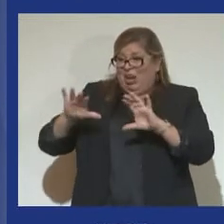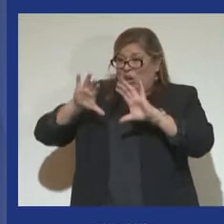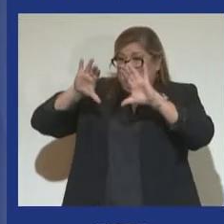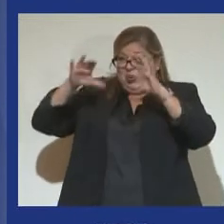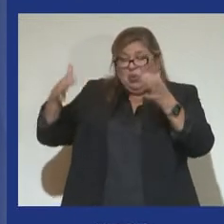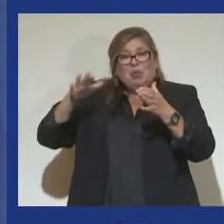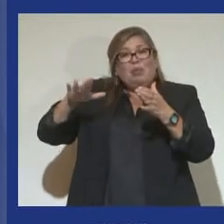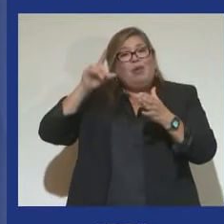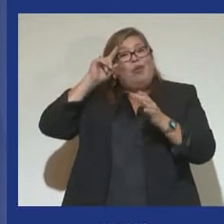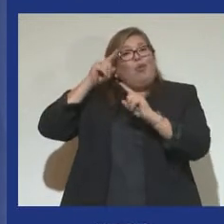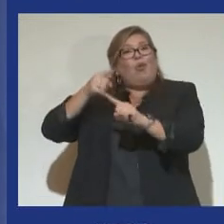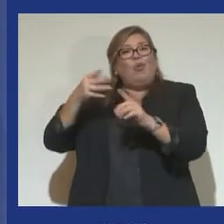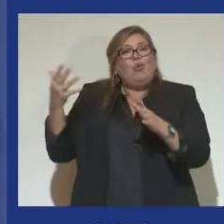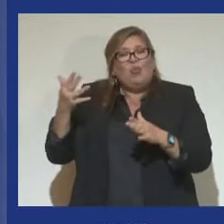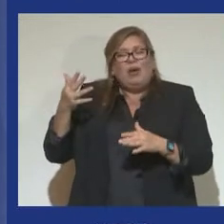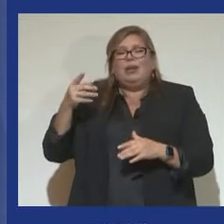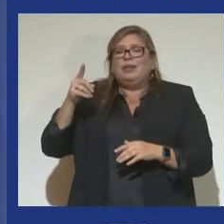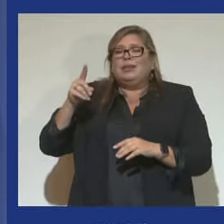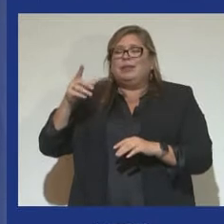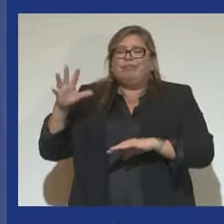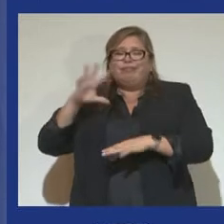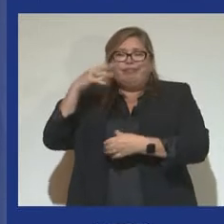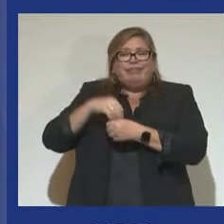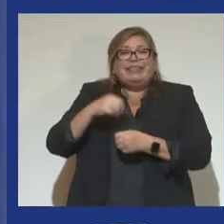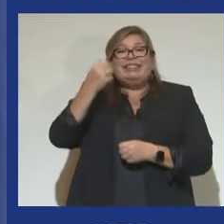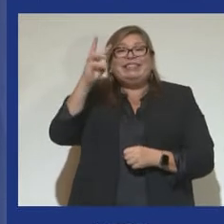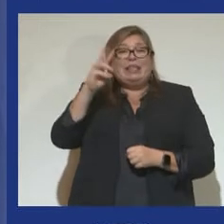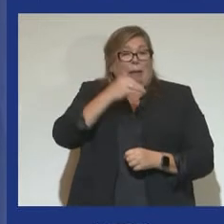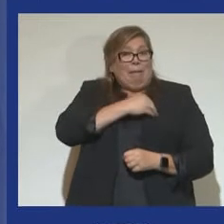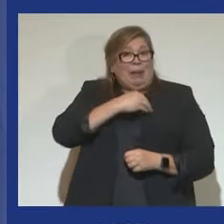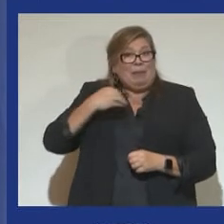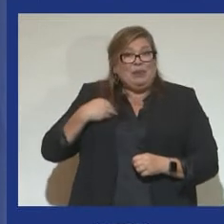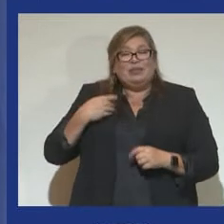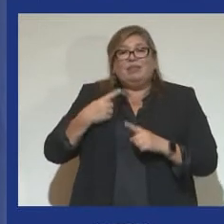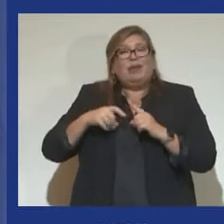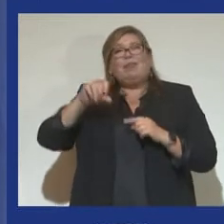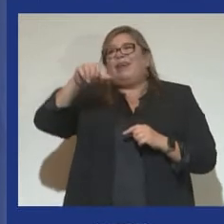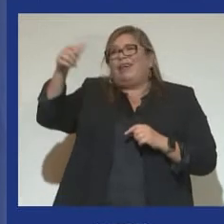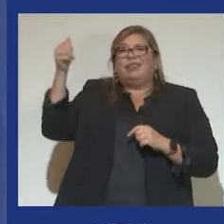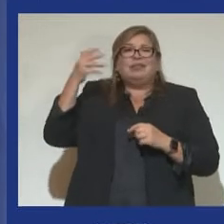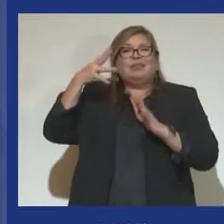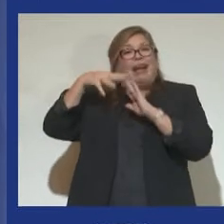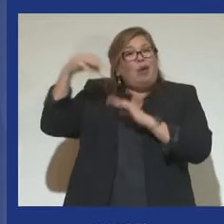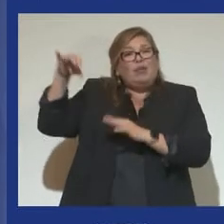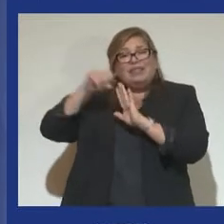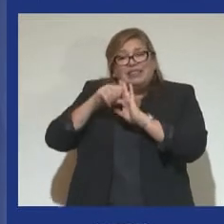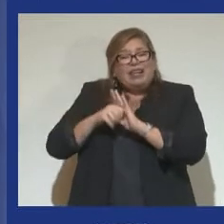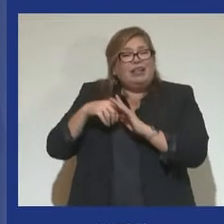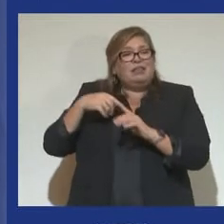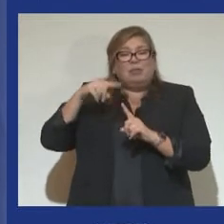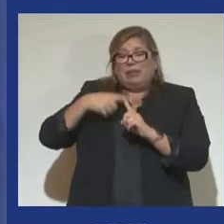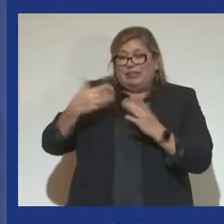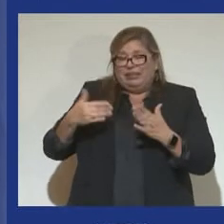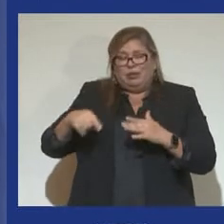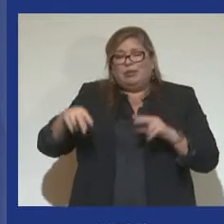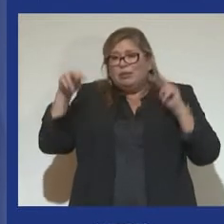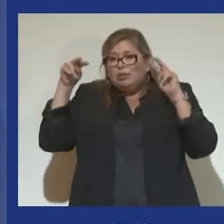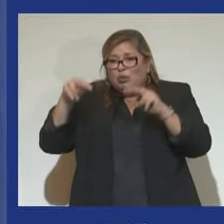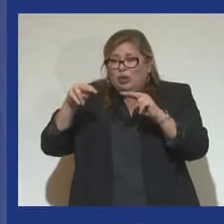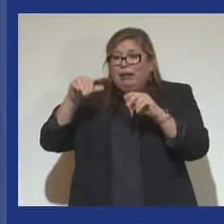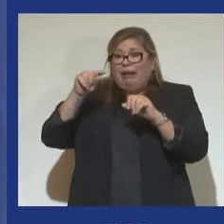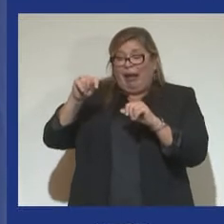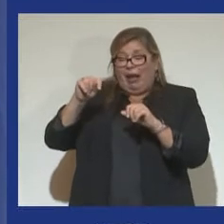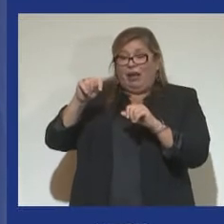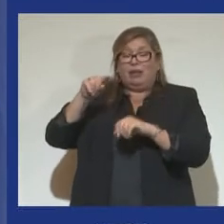19 de octubre ellos separaron 16 miembros porque incluyen a miembros de fuera del estado de california su objetivo es ver la